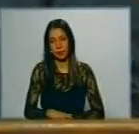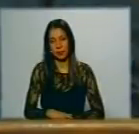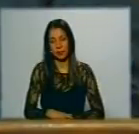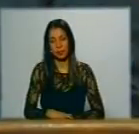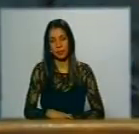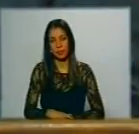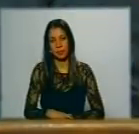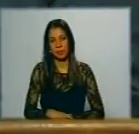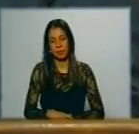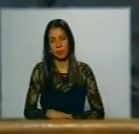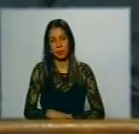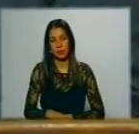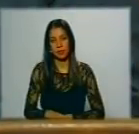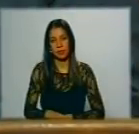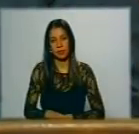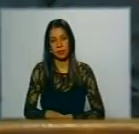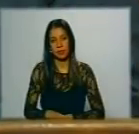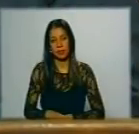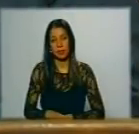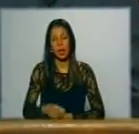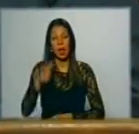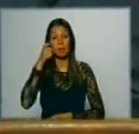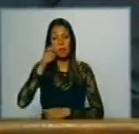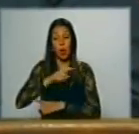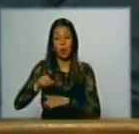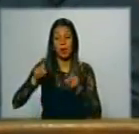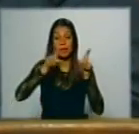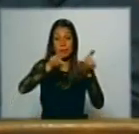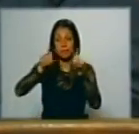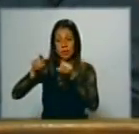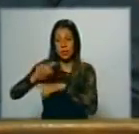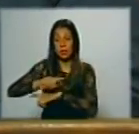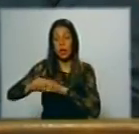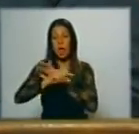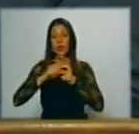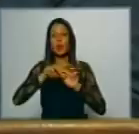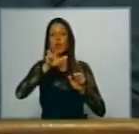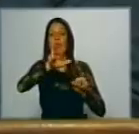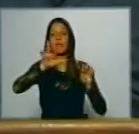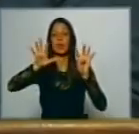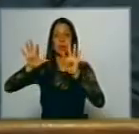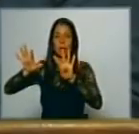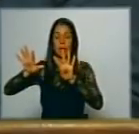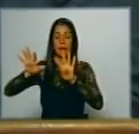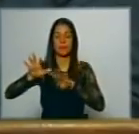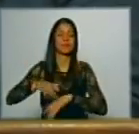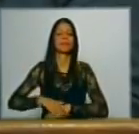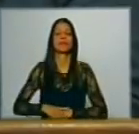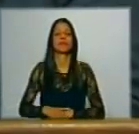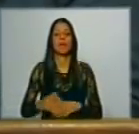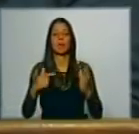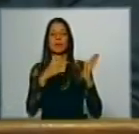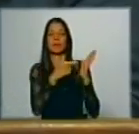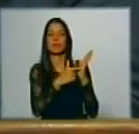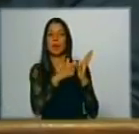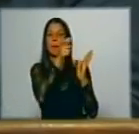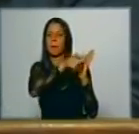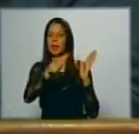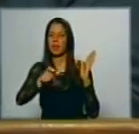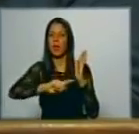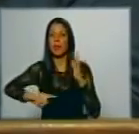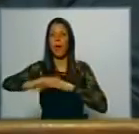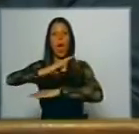de inscripción y régimen. Artículo 39. Los sujetos de aplicación de esta ley